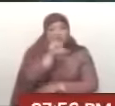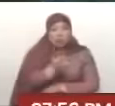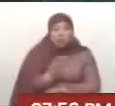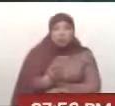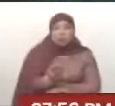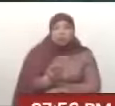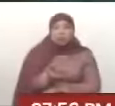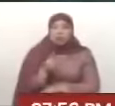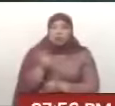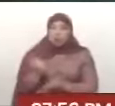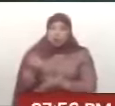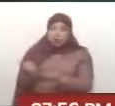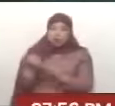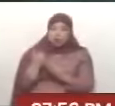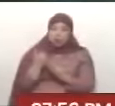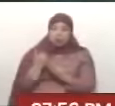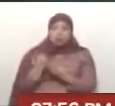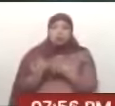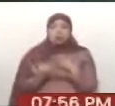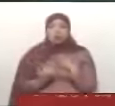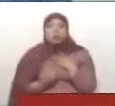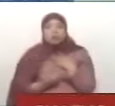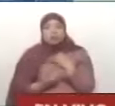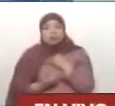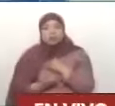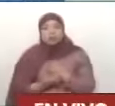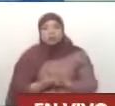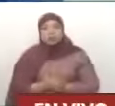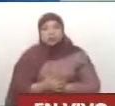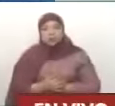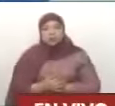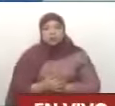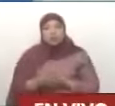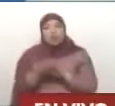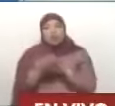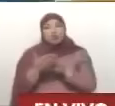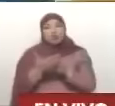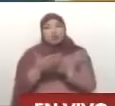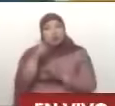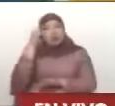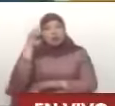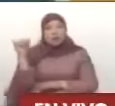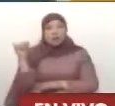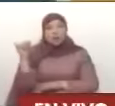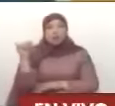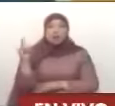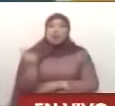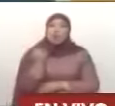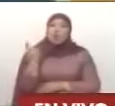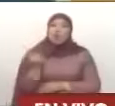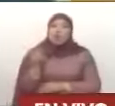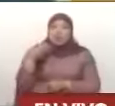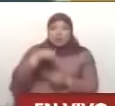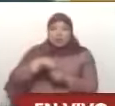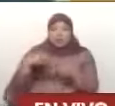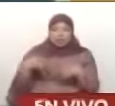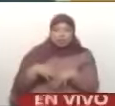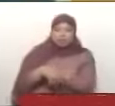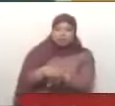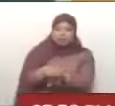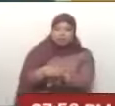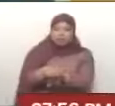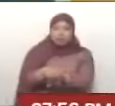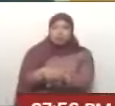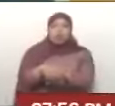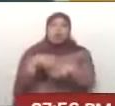quiere mandar ayuda, entre comillas. Mira, la solución en Haití tiene que ser una solución integral. Tiene que